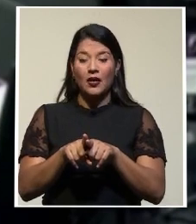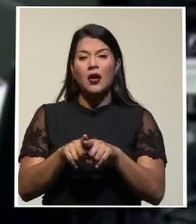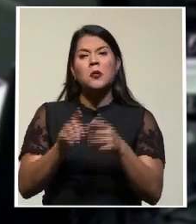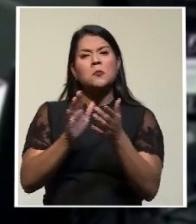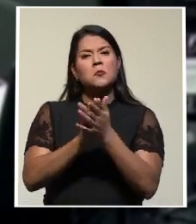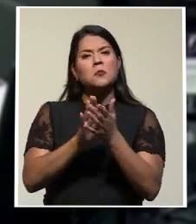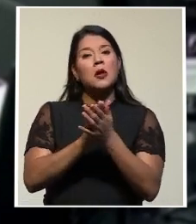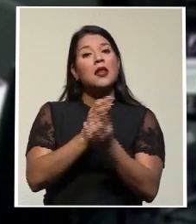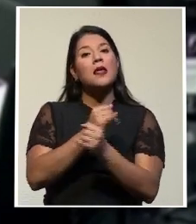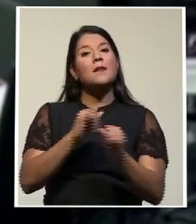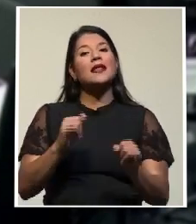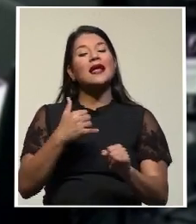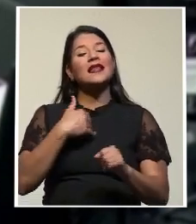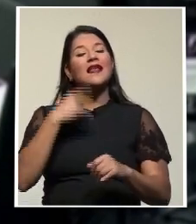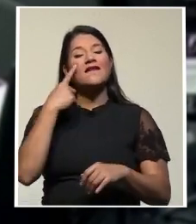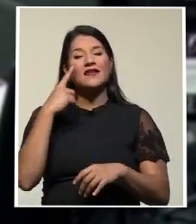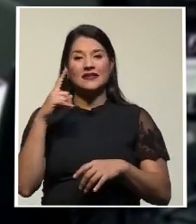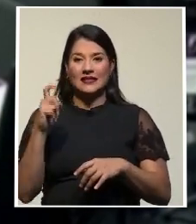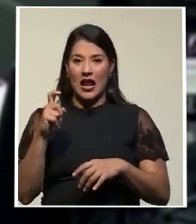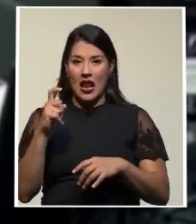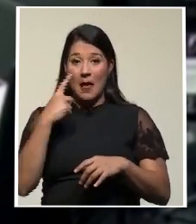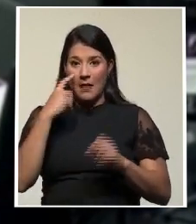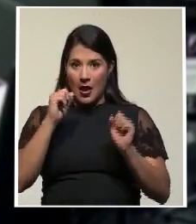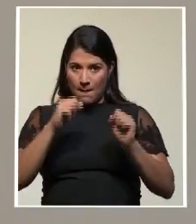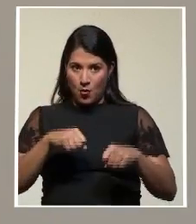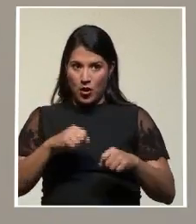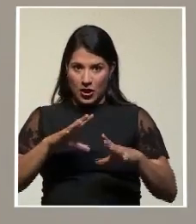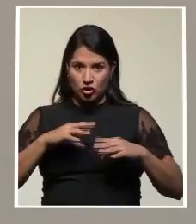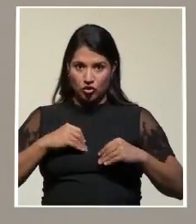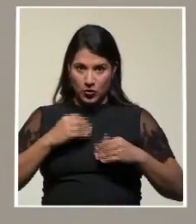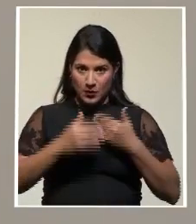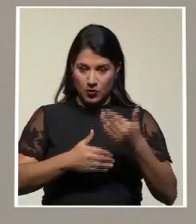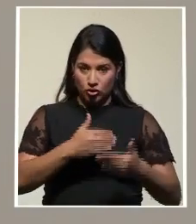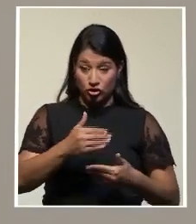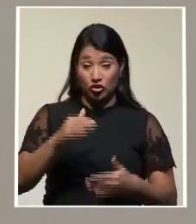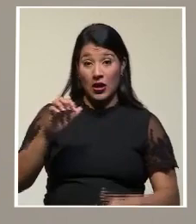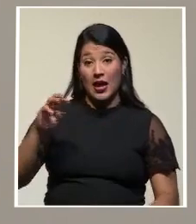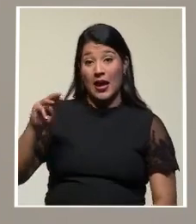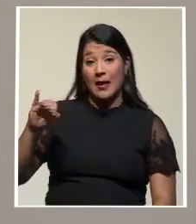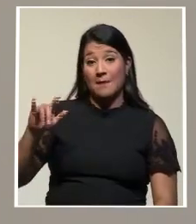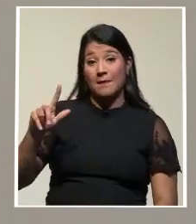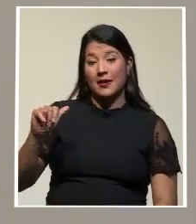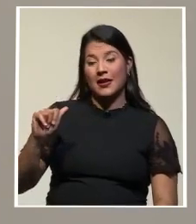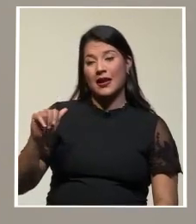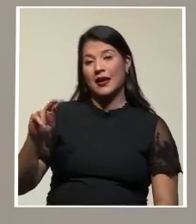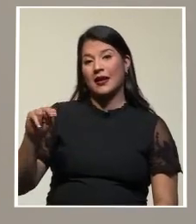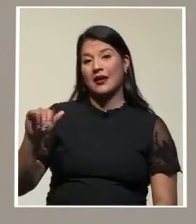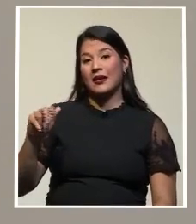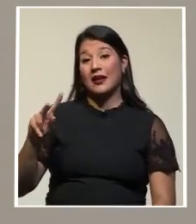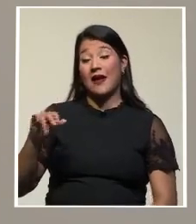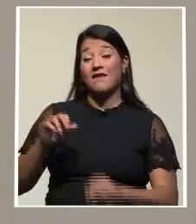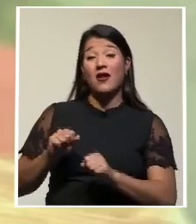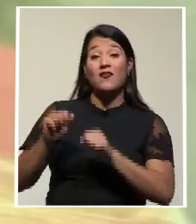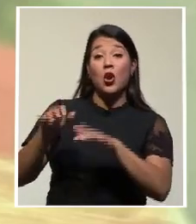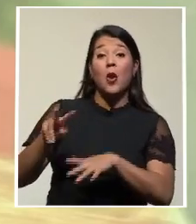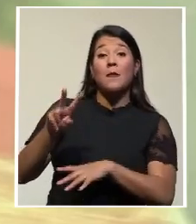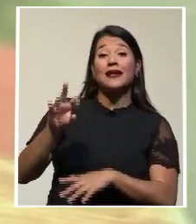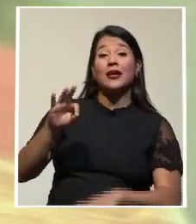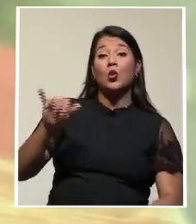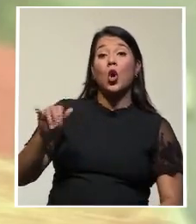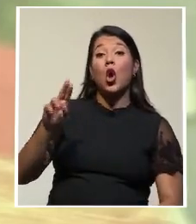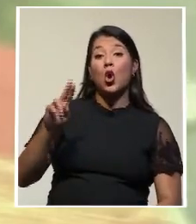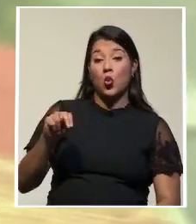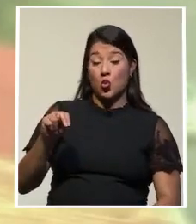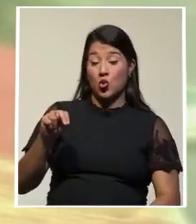la independencia de la Fiscalía para llevar todo el proceso. Emilia Navas dejó su cargo el 29 de junio anterior y envió la queja a Naciones Unidas